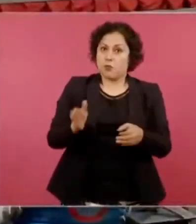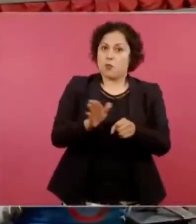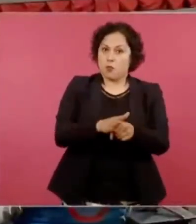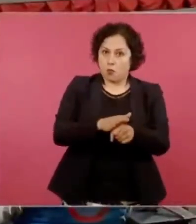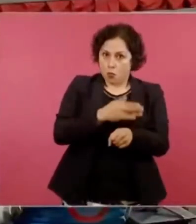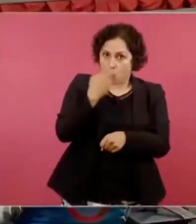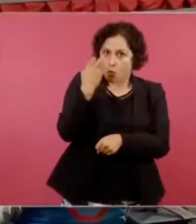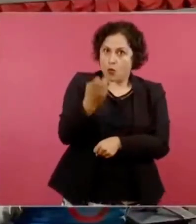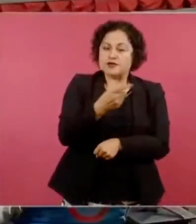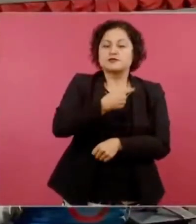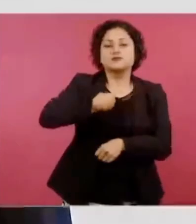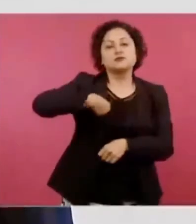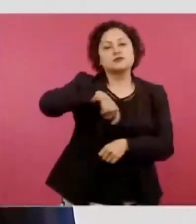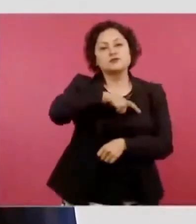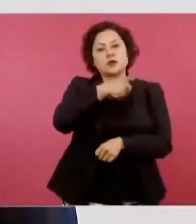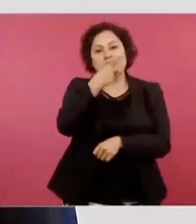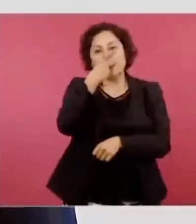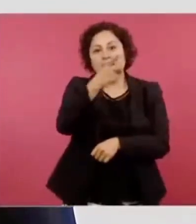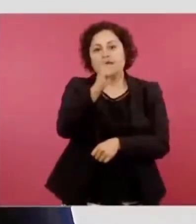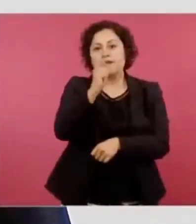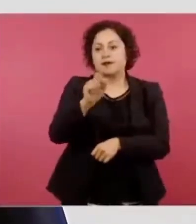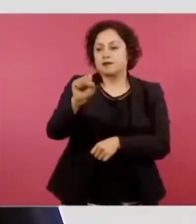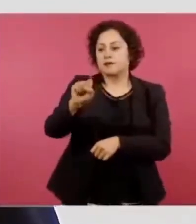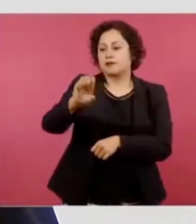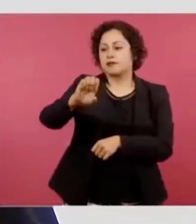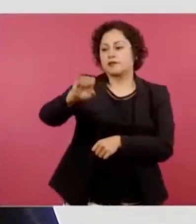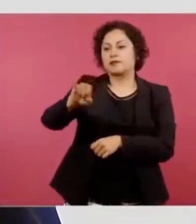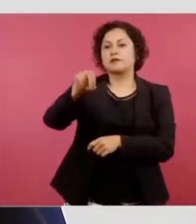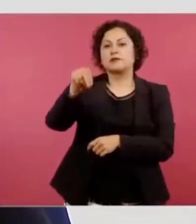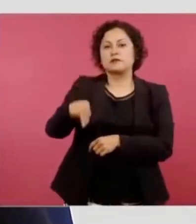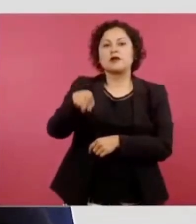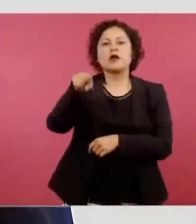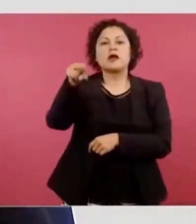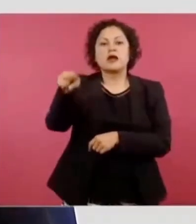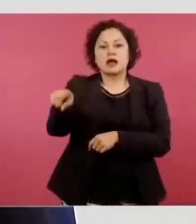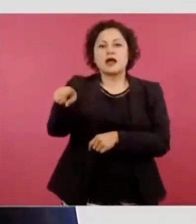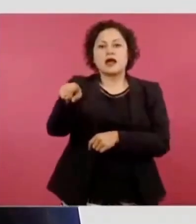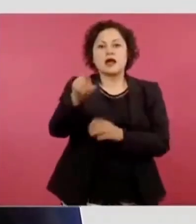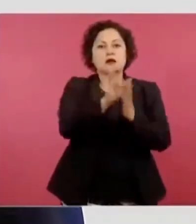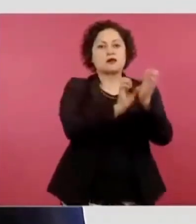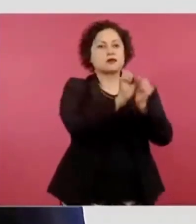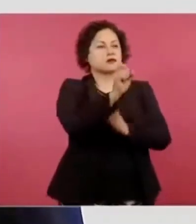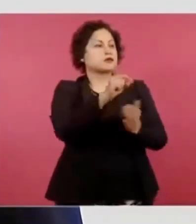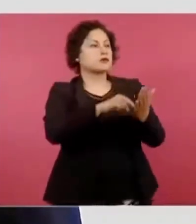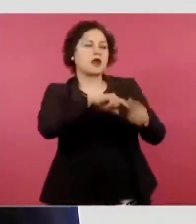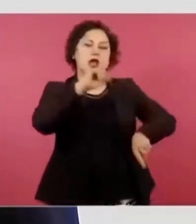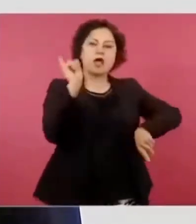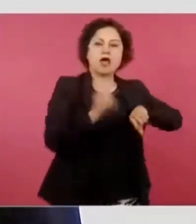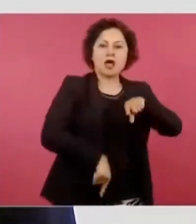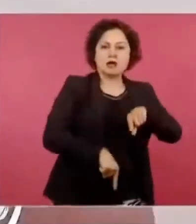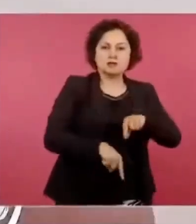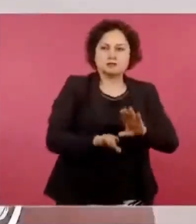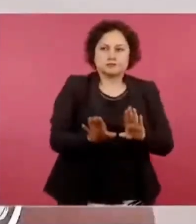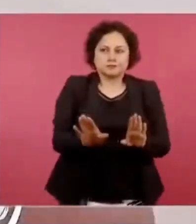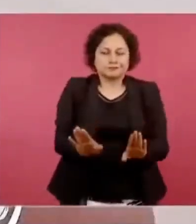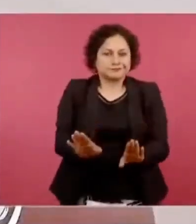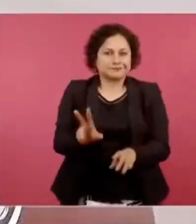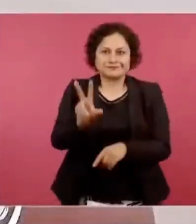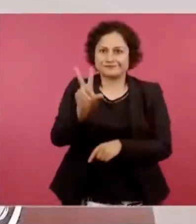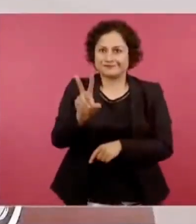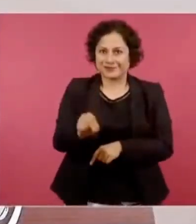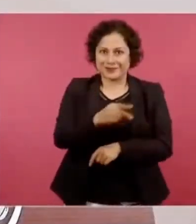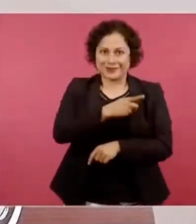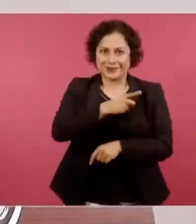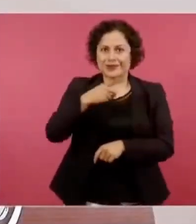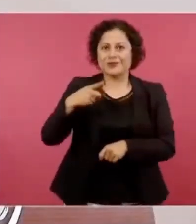al anular una disposición constitucional cuando la única facultada para reformar o